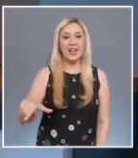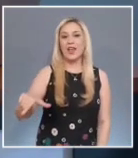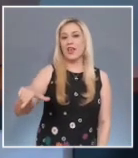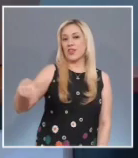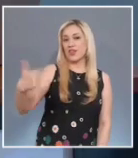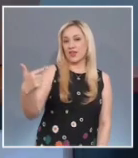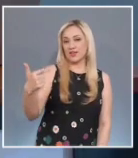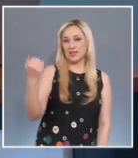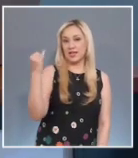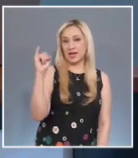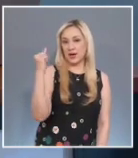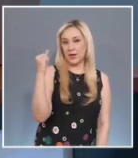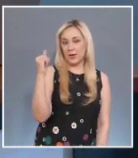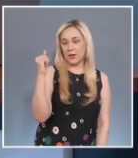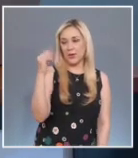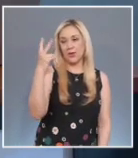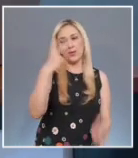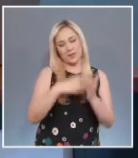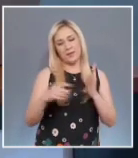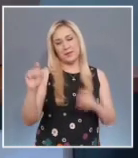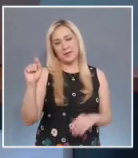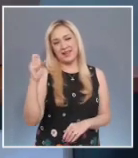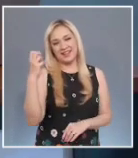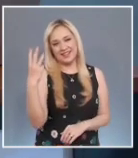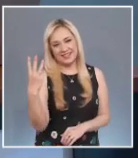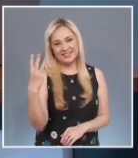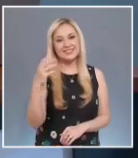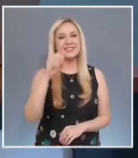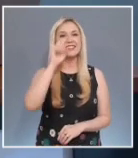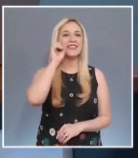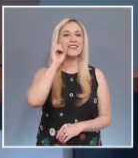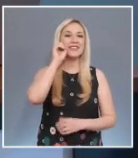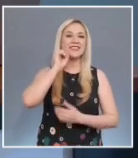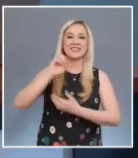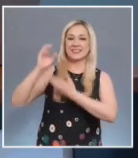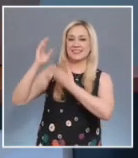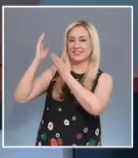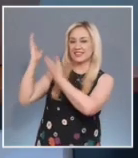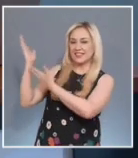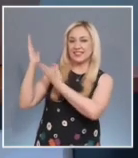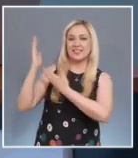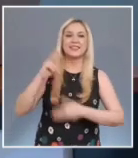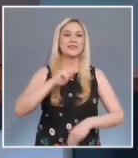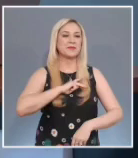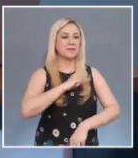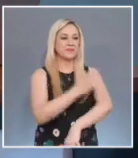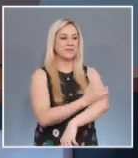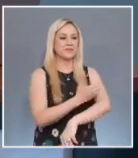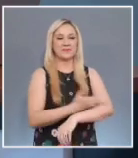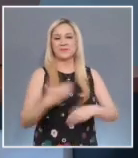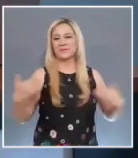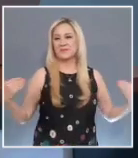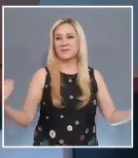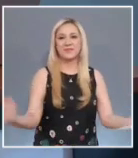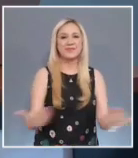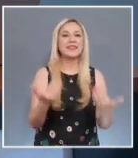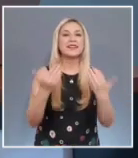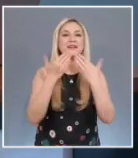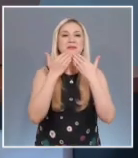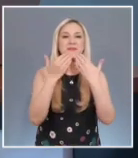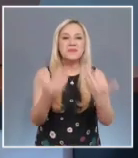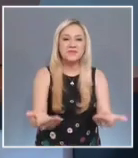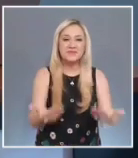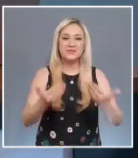de 2023. Soy Oscar González y a nombre de todo este equipo de trabajo le damos la más cordial bienvenida